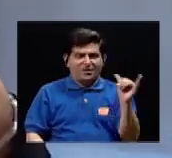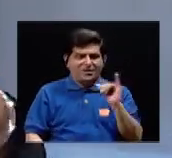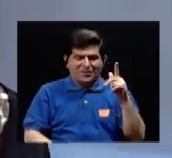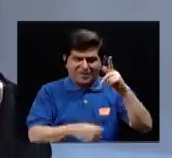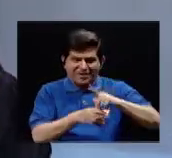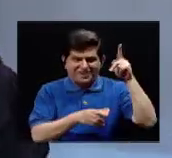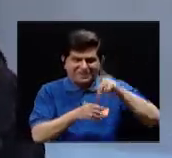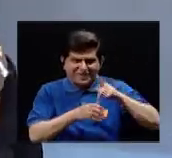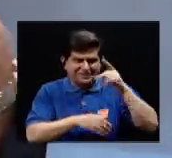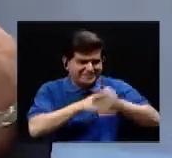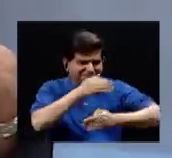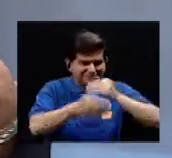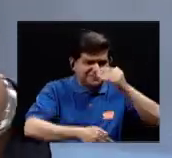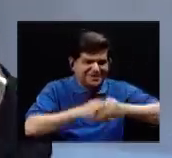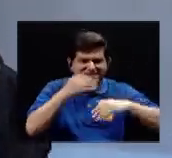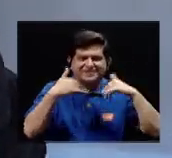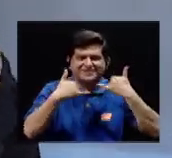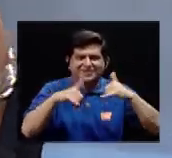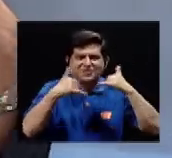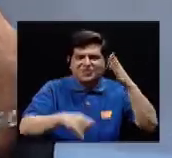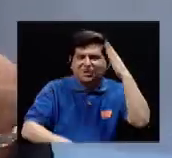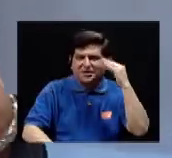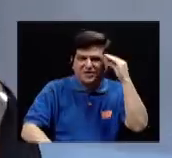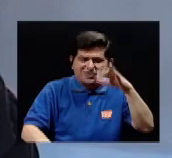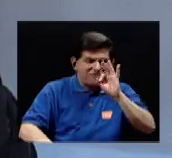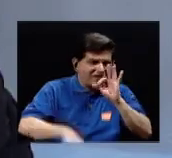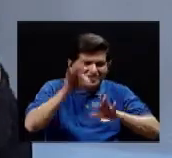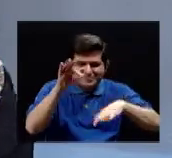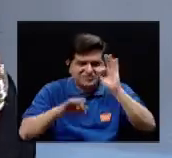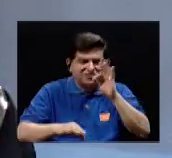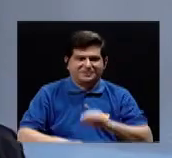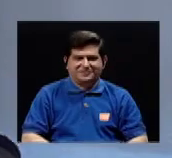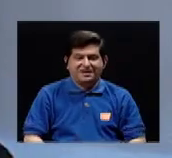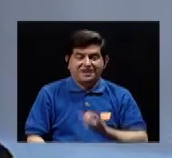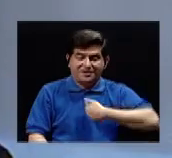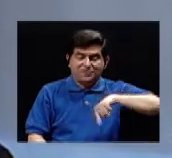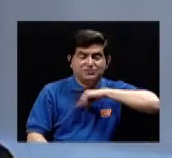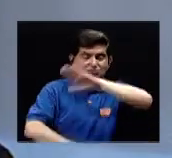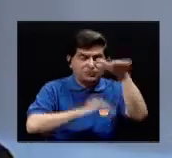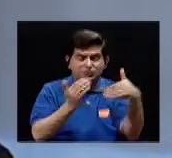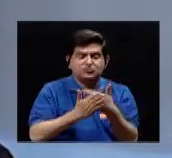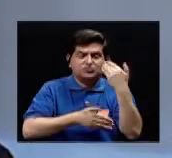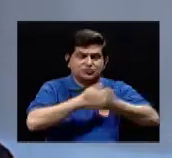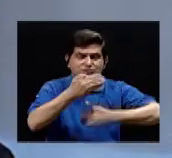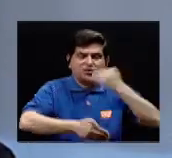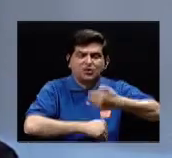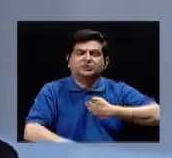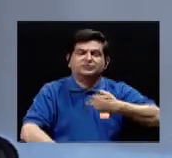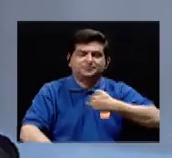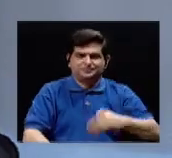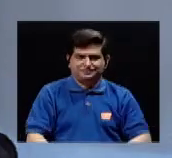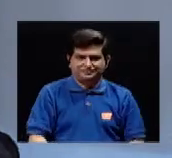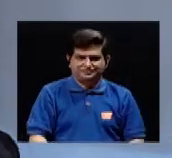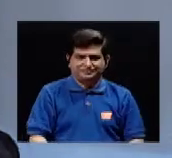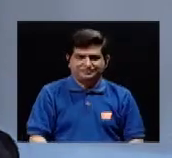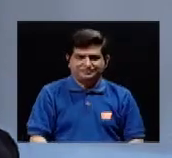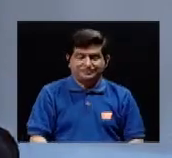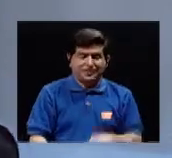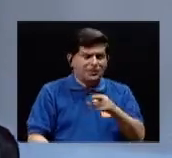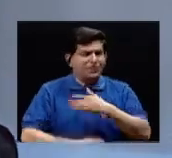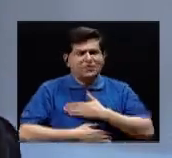también en este juego, vivencia, descubrimiento que hicimos todos en el proceso. Y que además